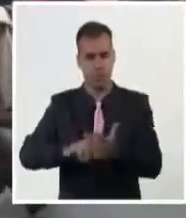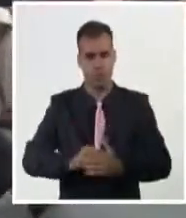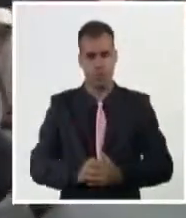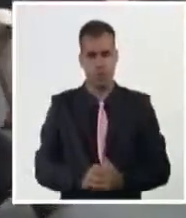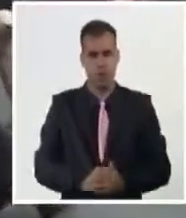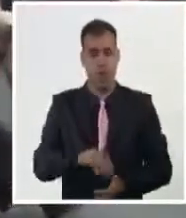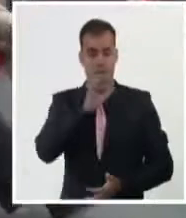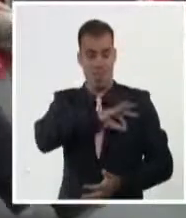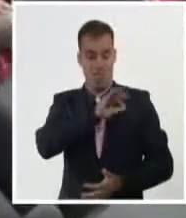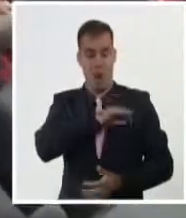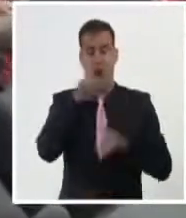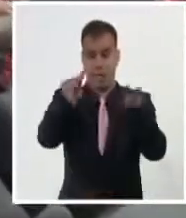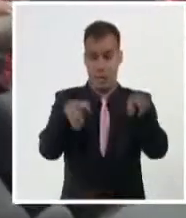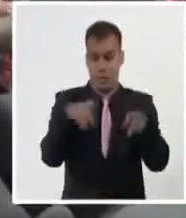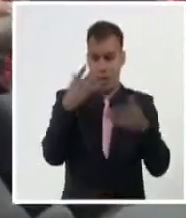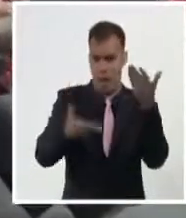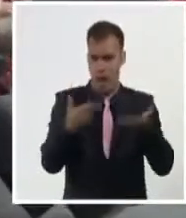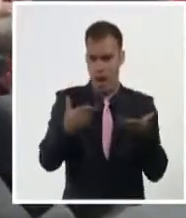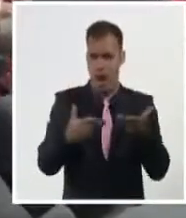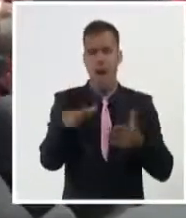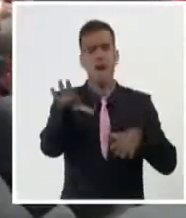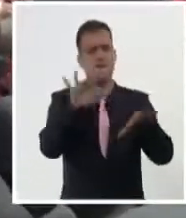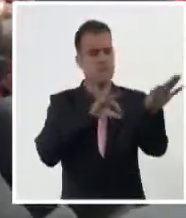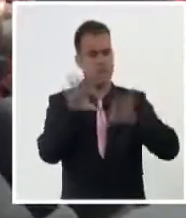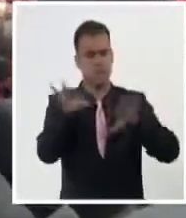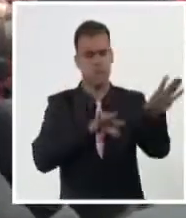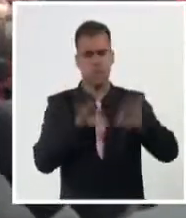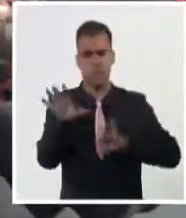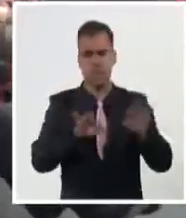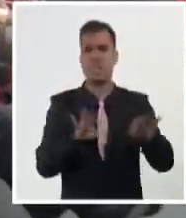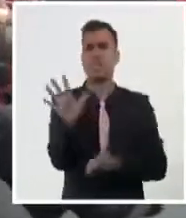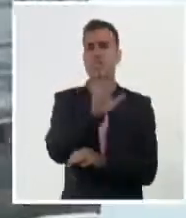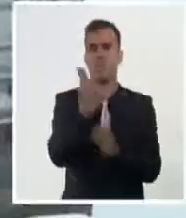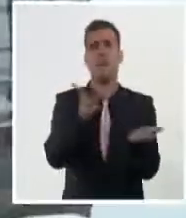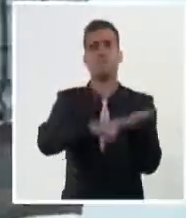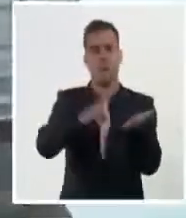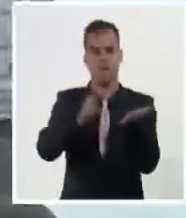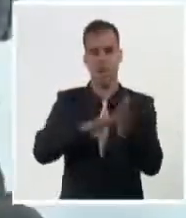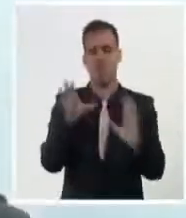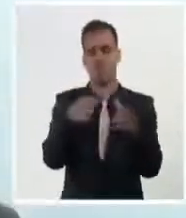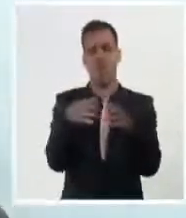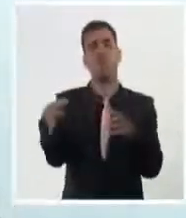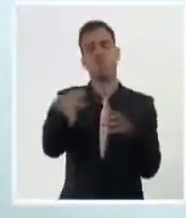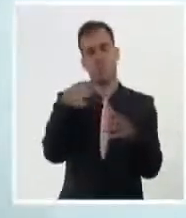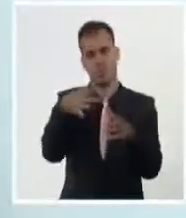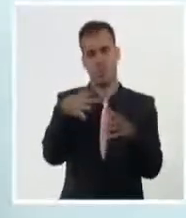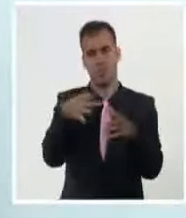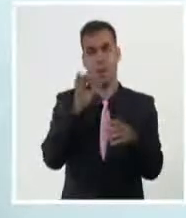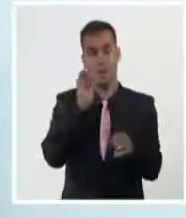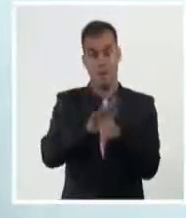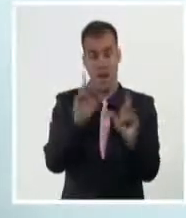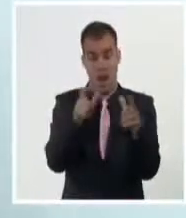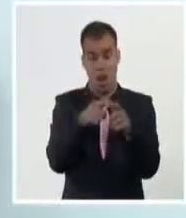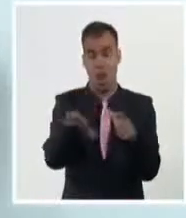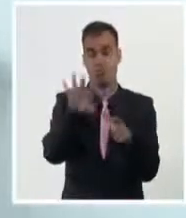Balance escogieron a los 55 integrantes del nuevo Comité Municipal, que en su primera reunión eligió como primer